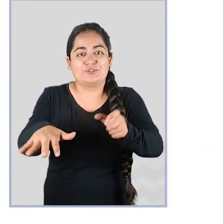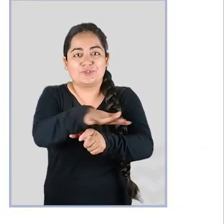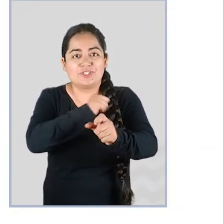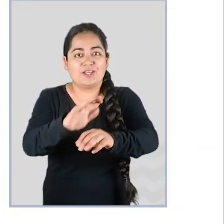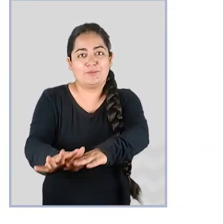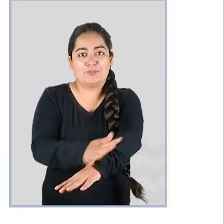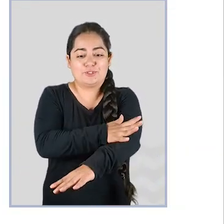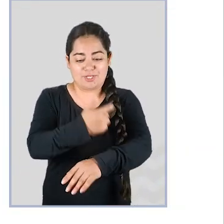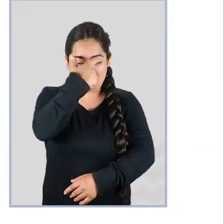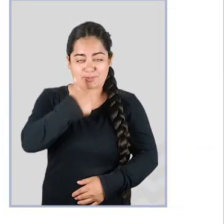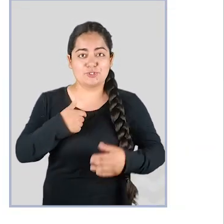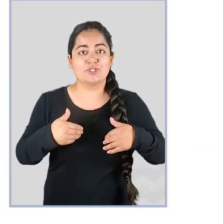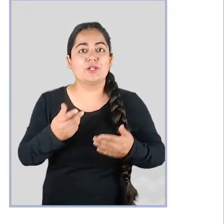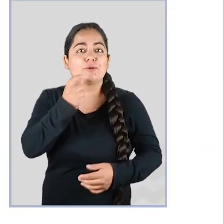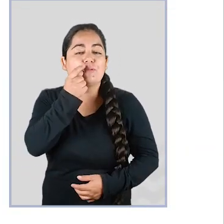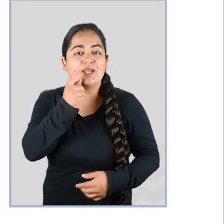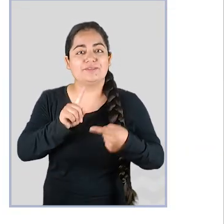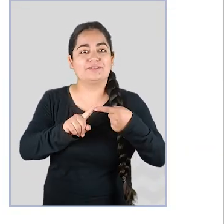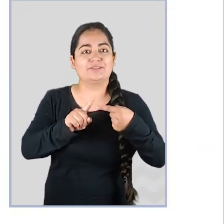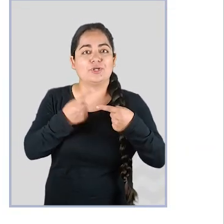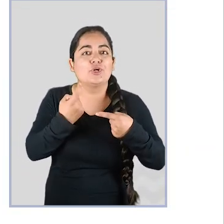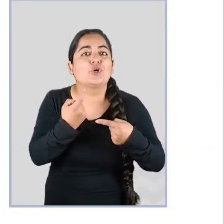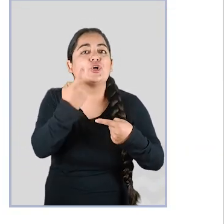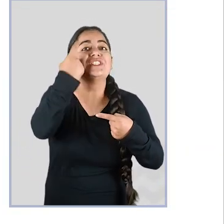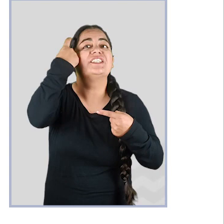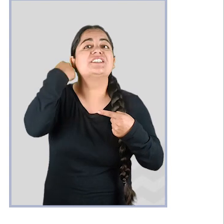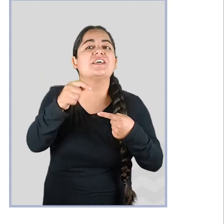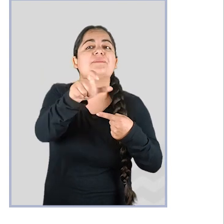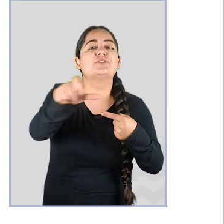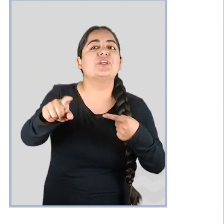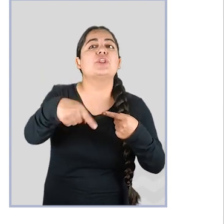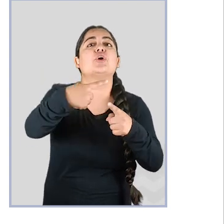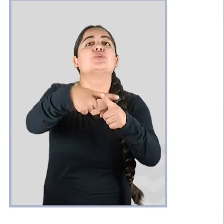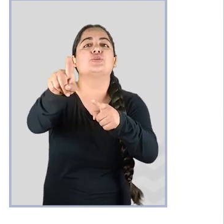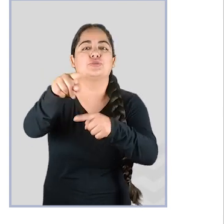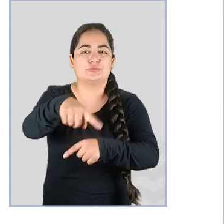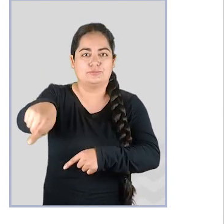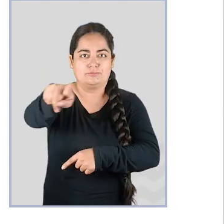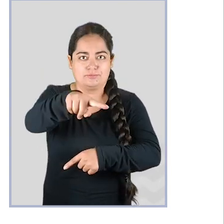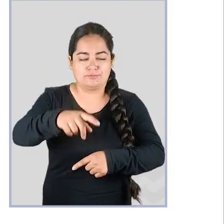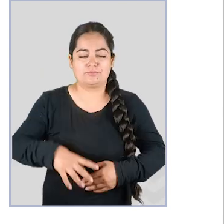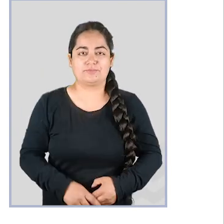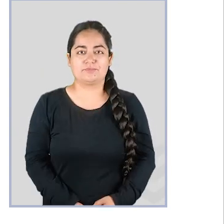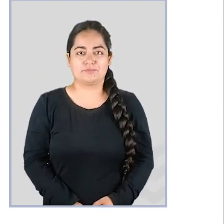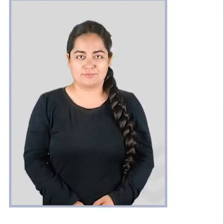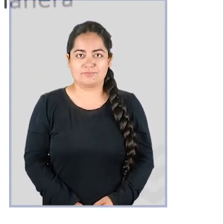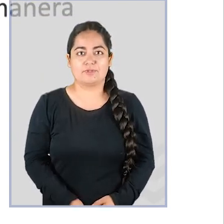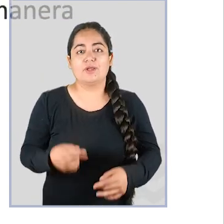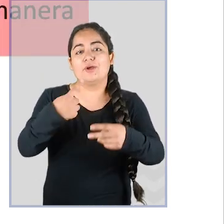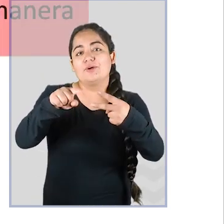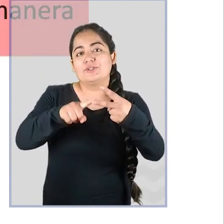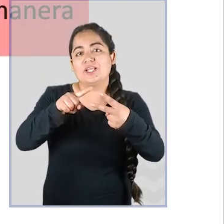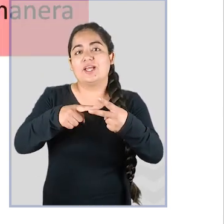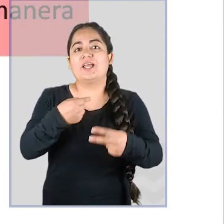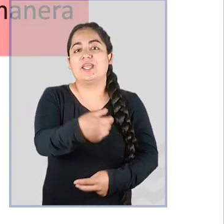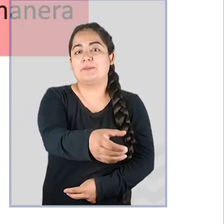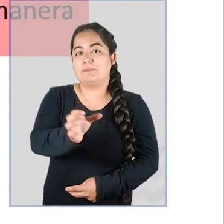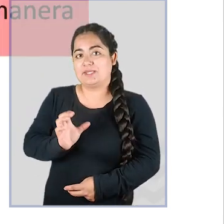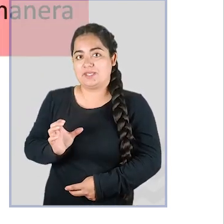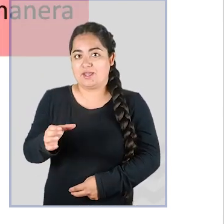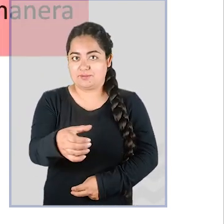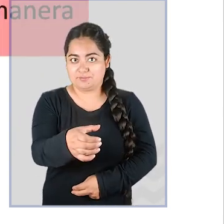interpersonales está la conciencia de otros y otras, la empatía,